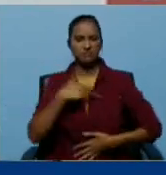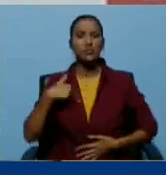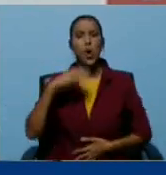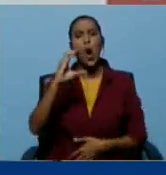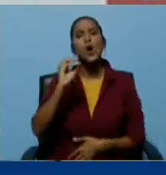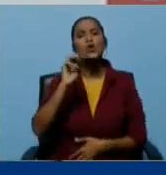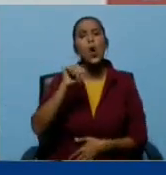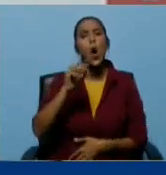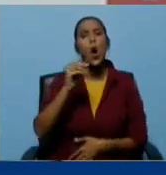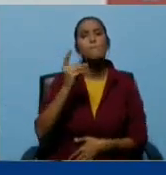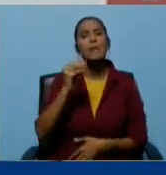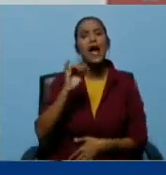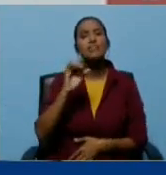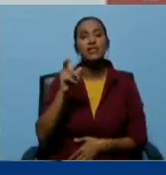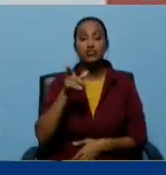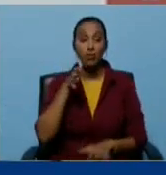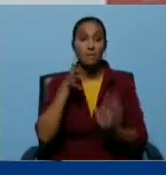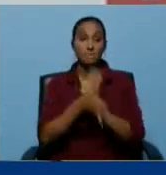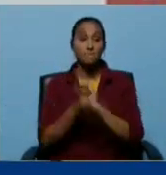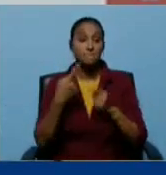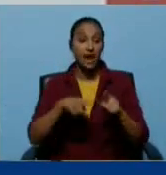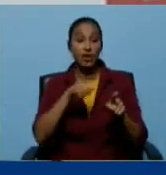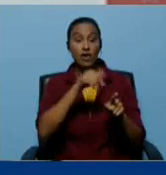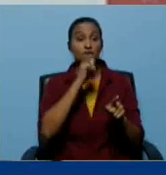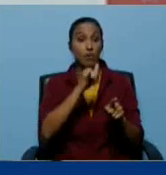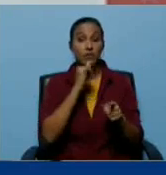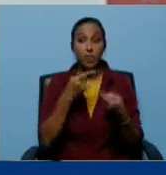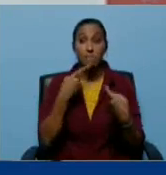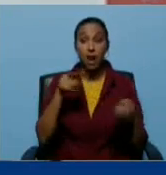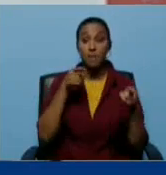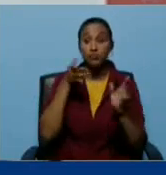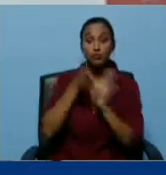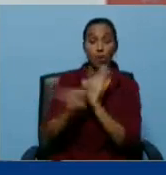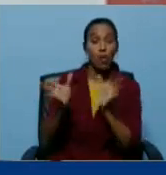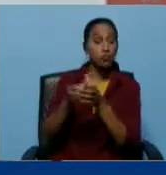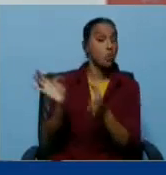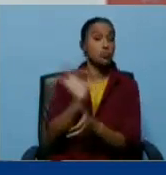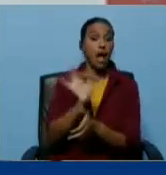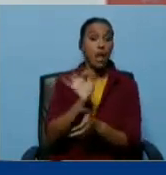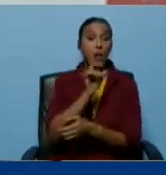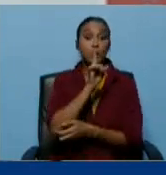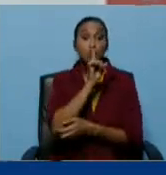las redes sociales lo callen. 2 crímenes cometidos por el fascismo.